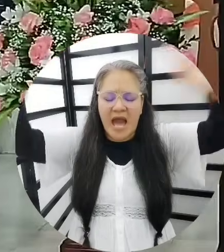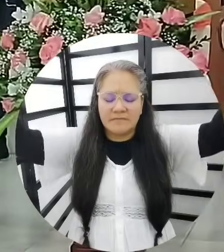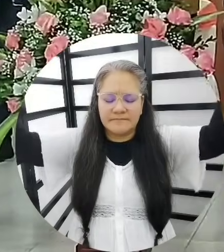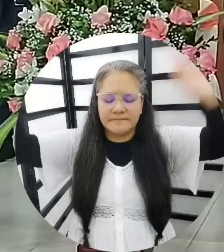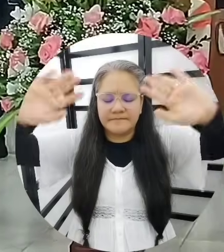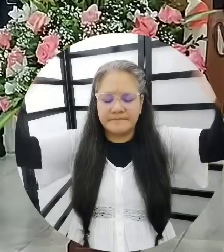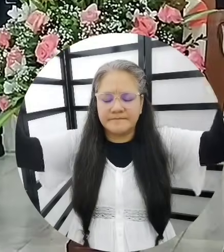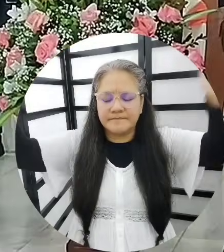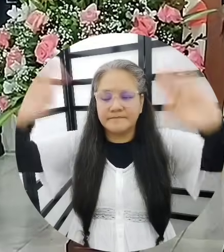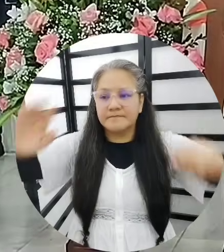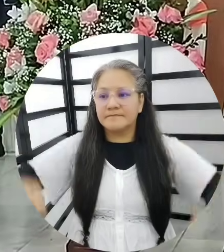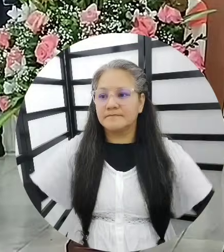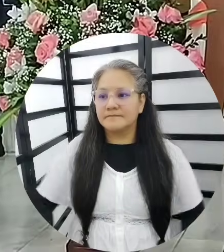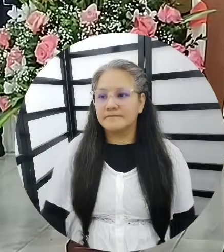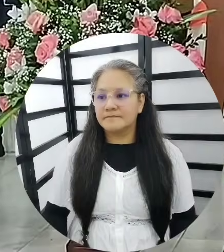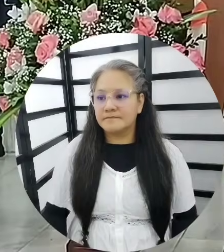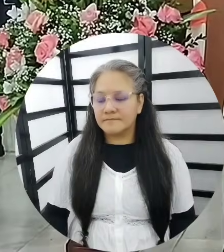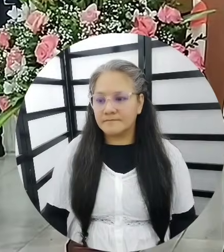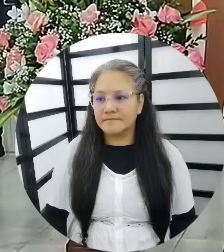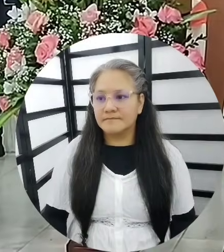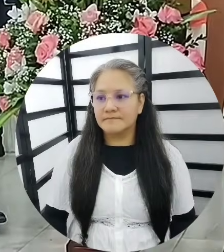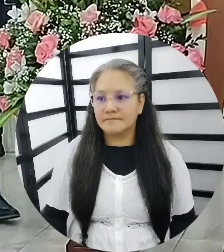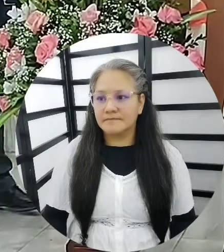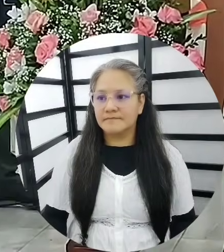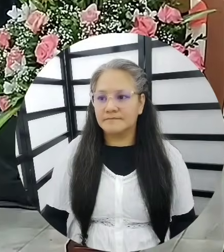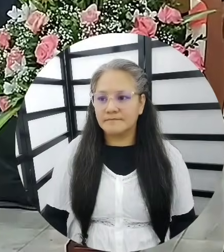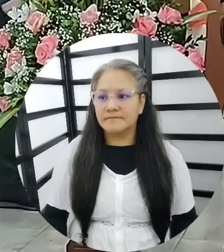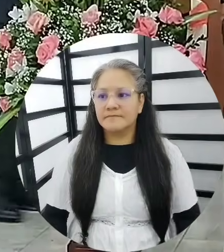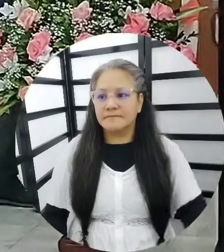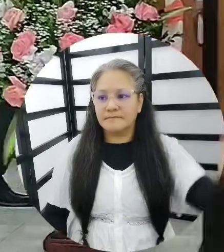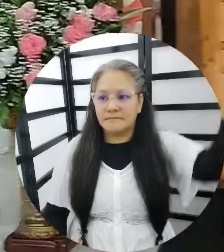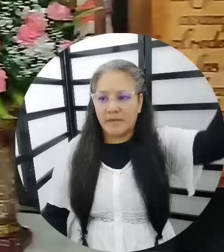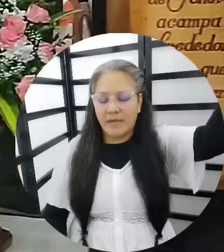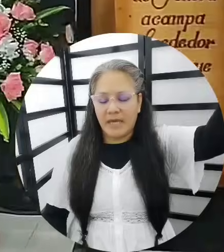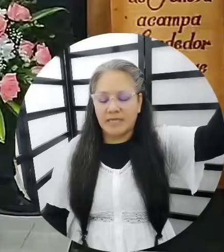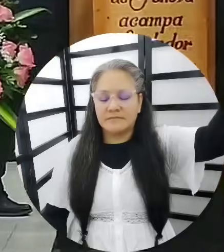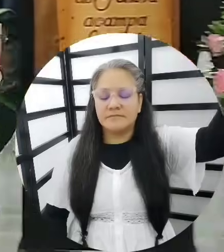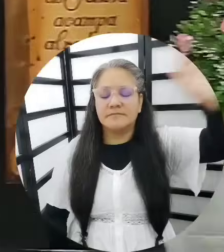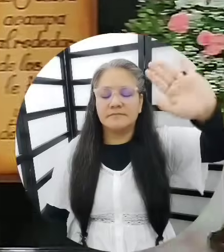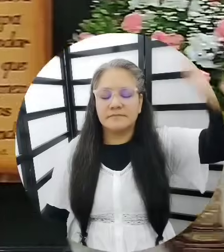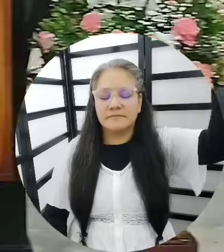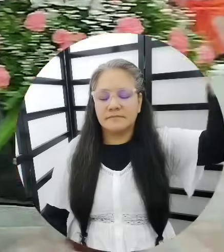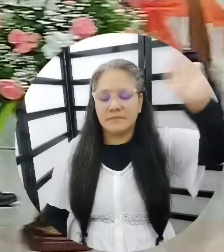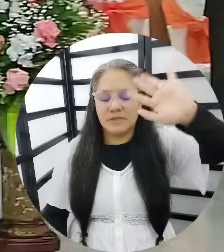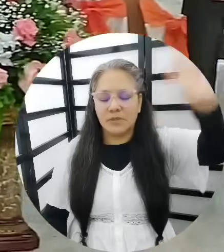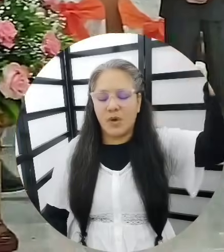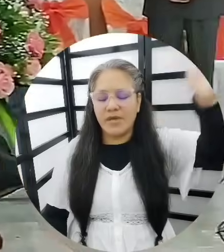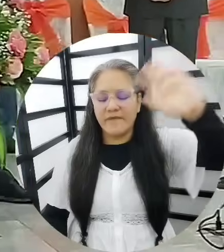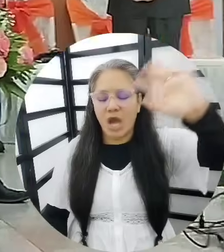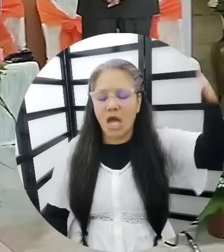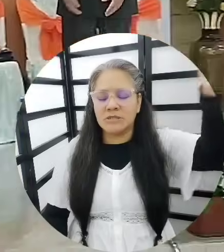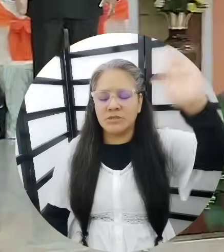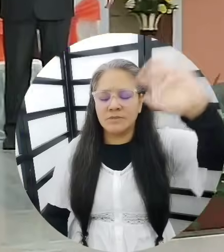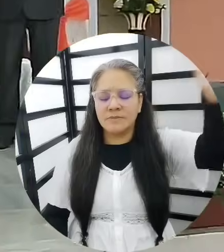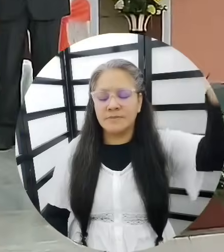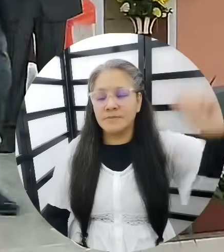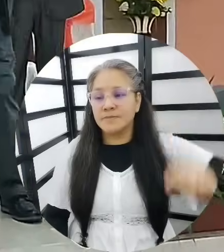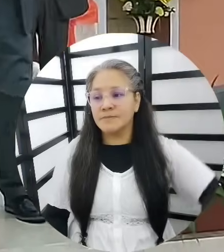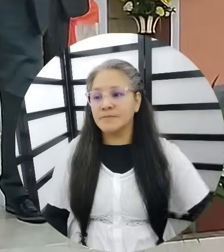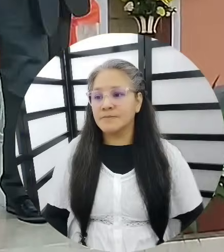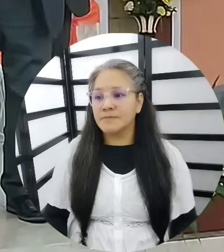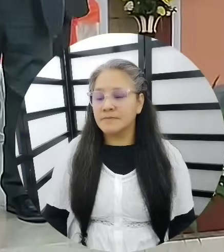vive. Él dijo: venid a mí todos los que estáis trabajados y cargados, que yo os haré